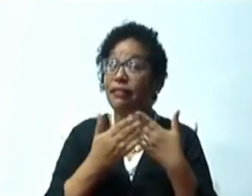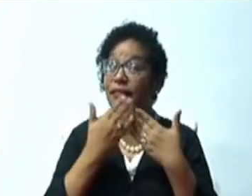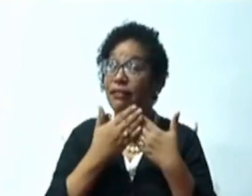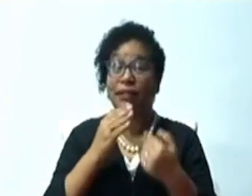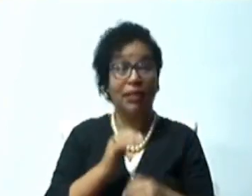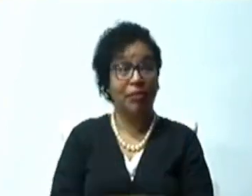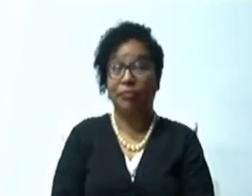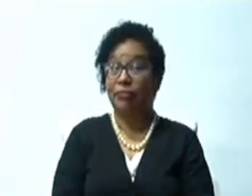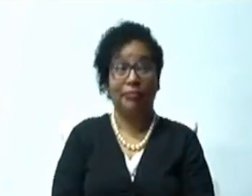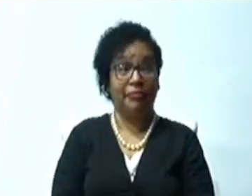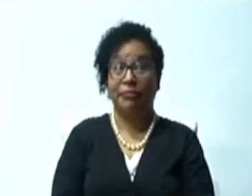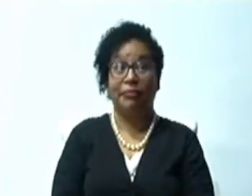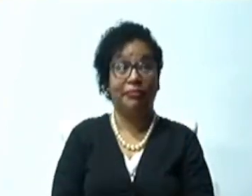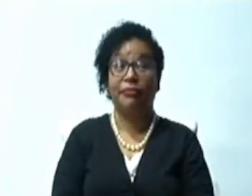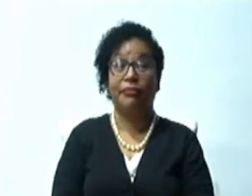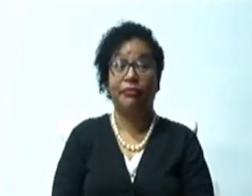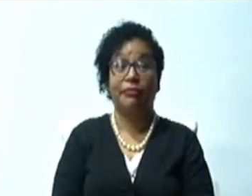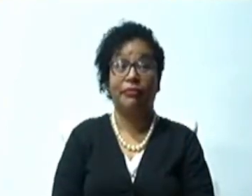lo que más